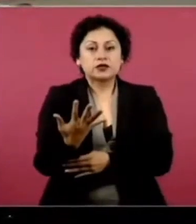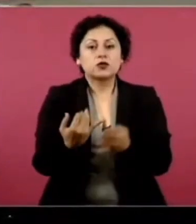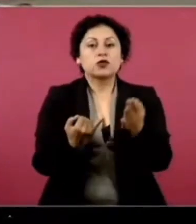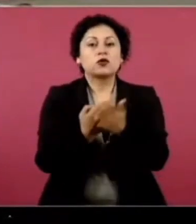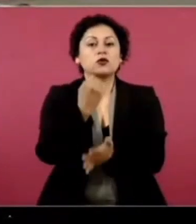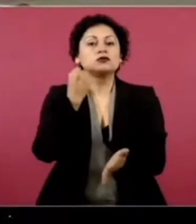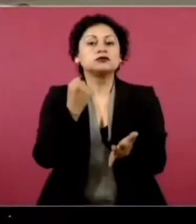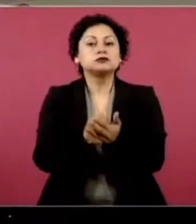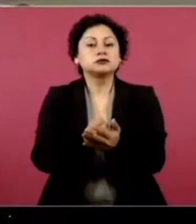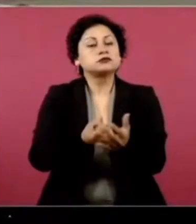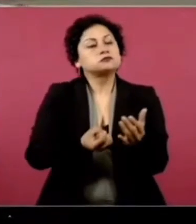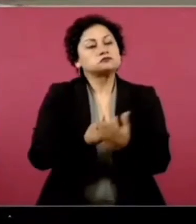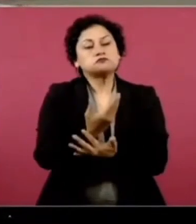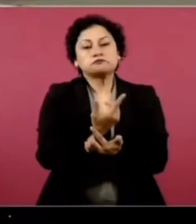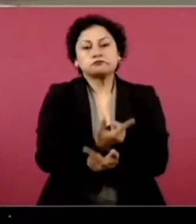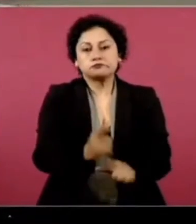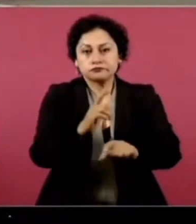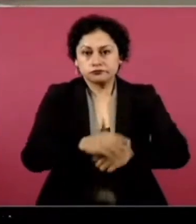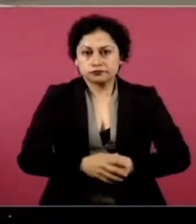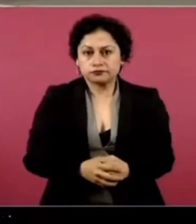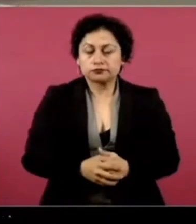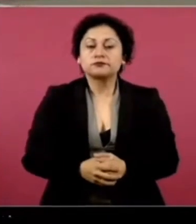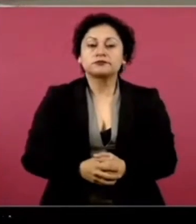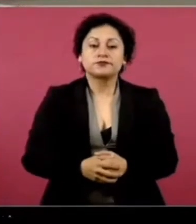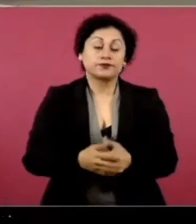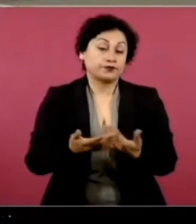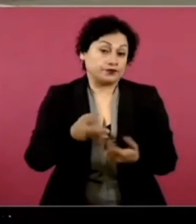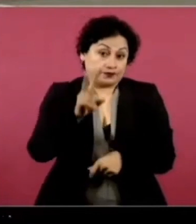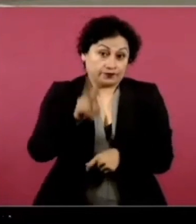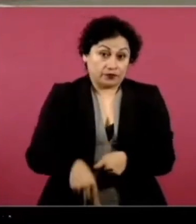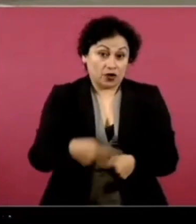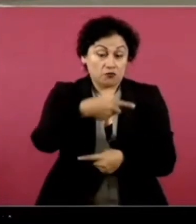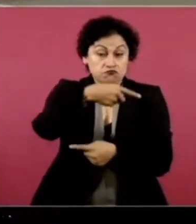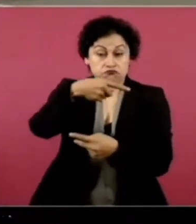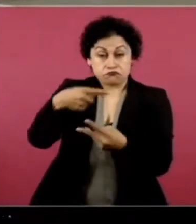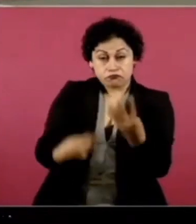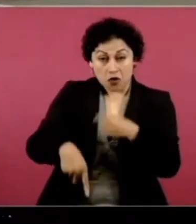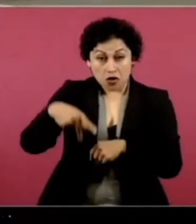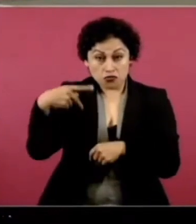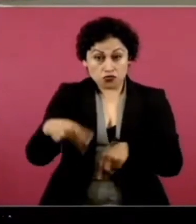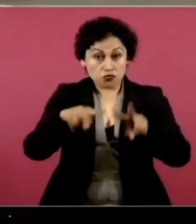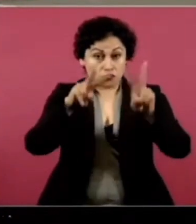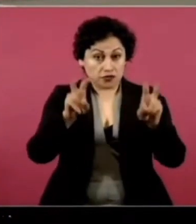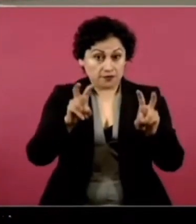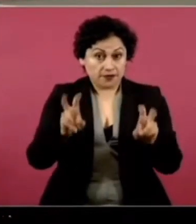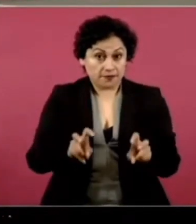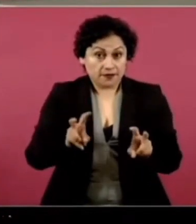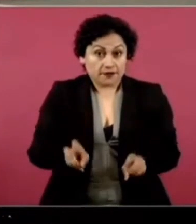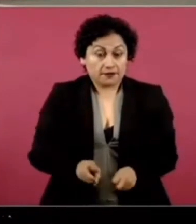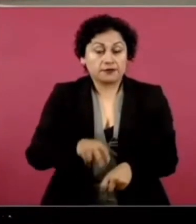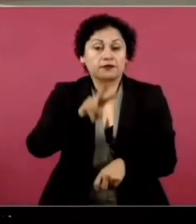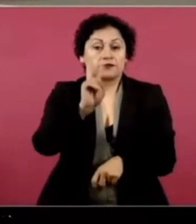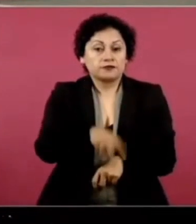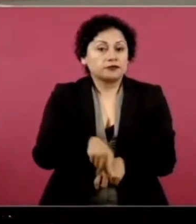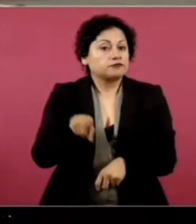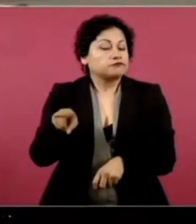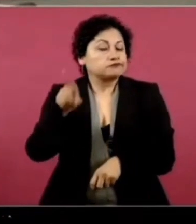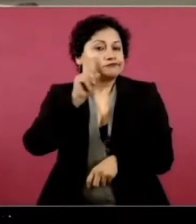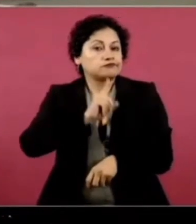absolutorias. En general, las resoluciones de los casos que se le turnan, en lugar de fundar y